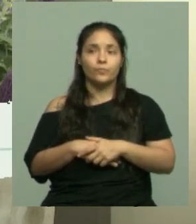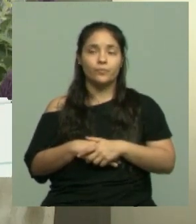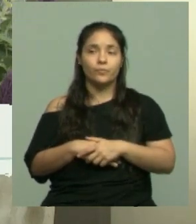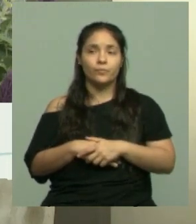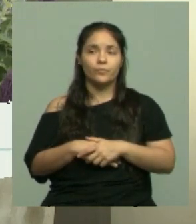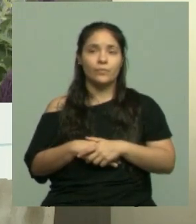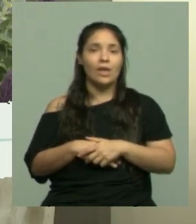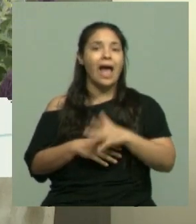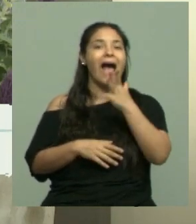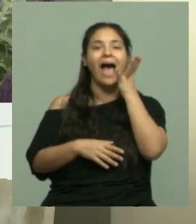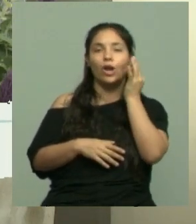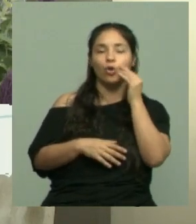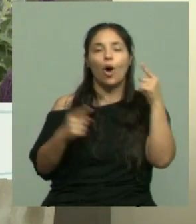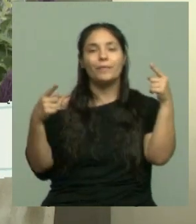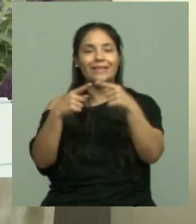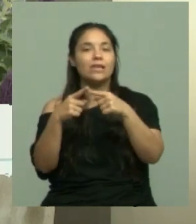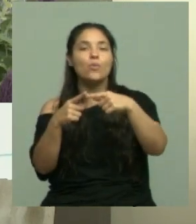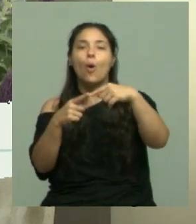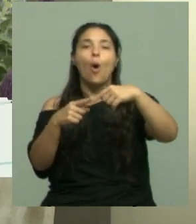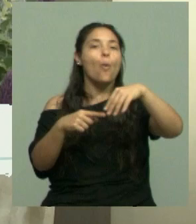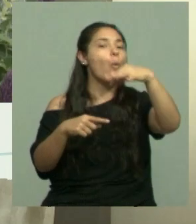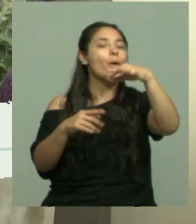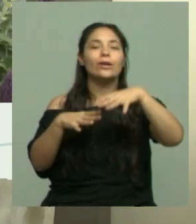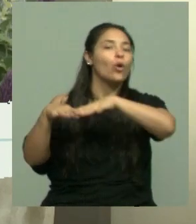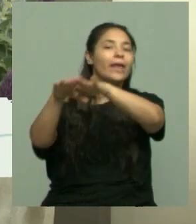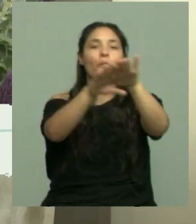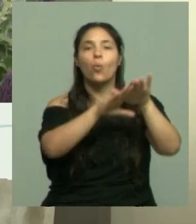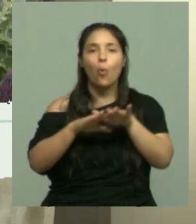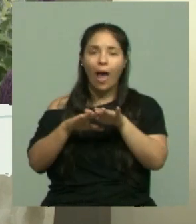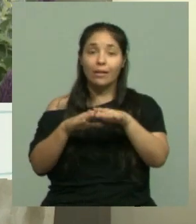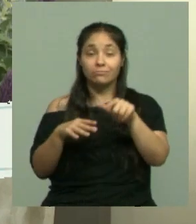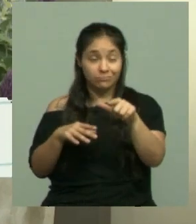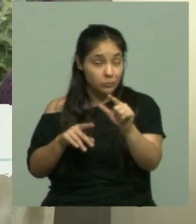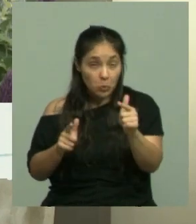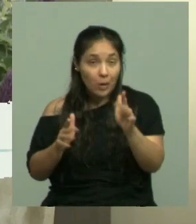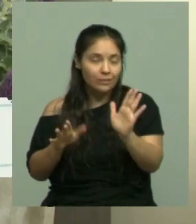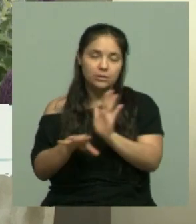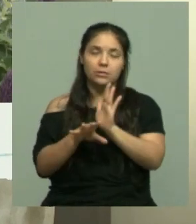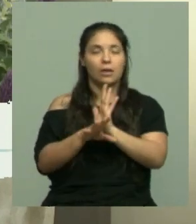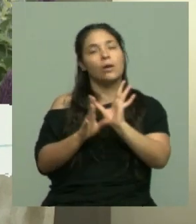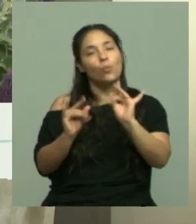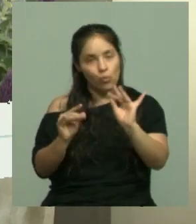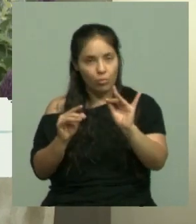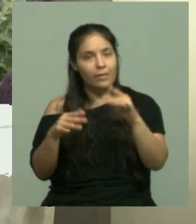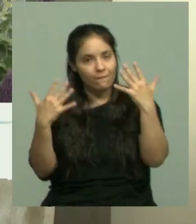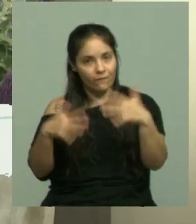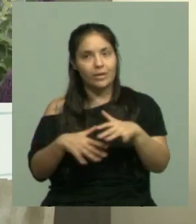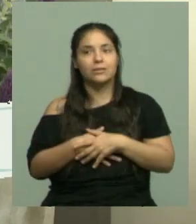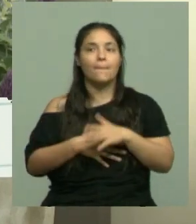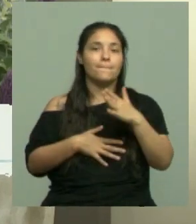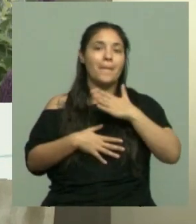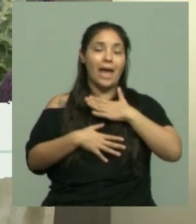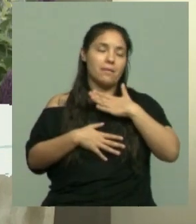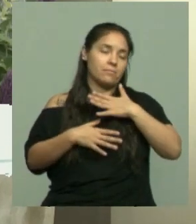objeto común, un fin común, va a ser muy complejo. Insisto, yo me defino una persona de la división de poderes, de las